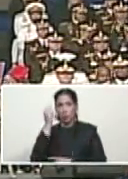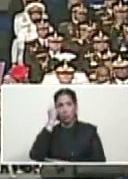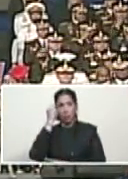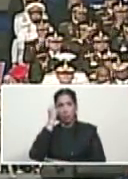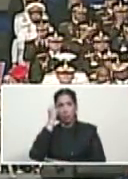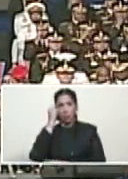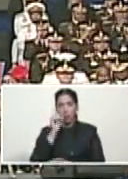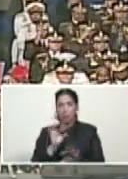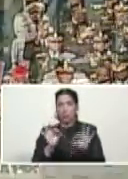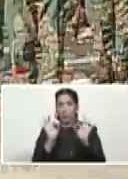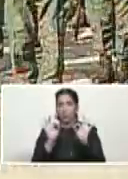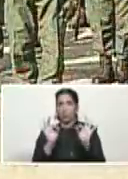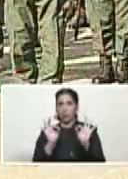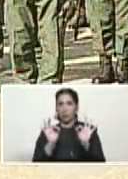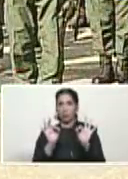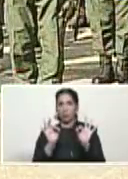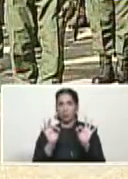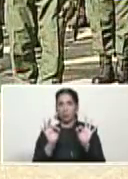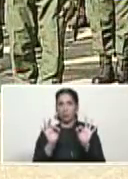especial,